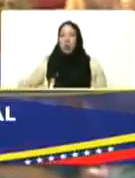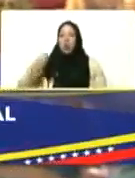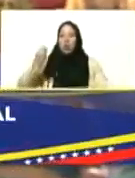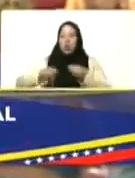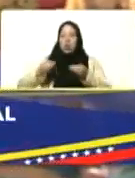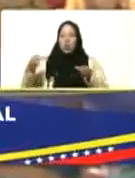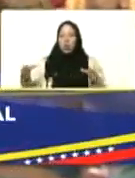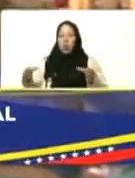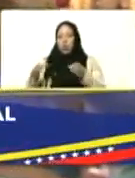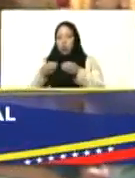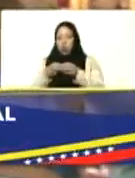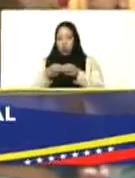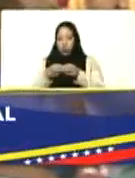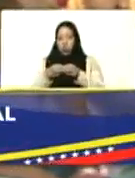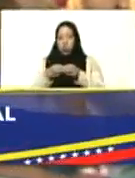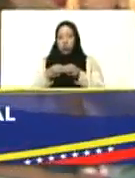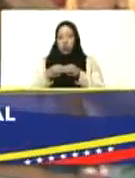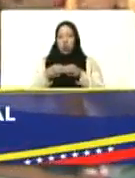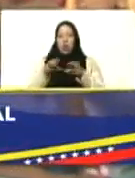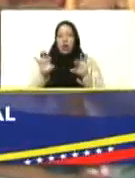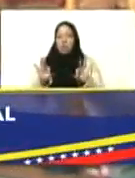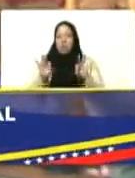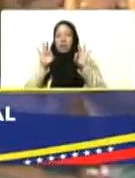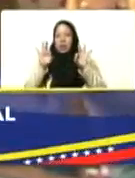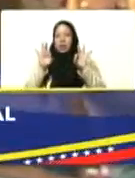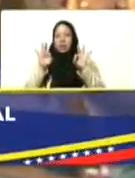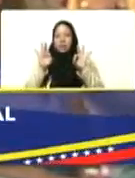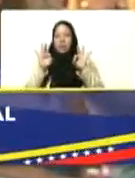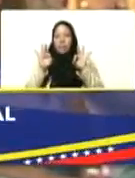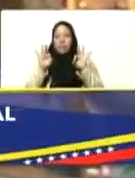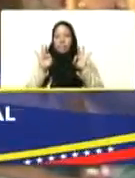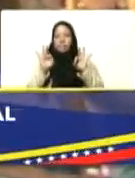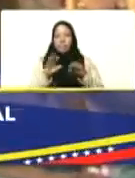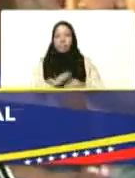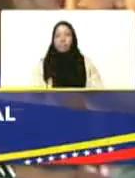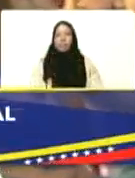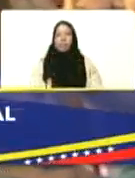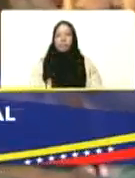comisión especial para